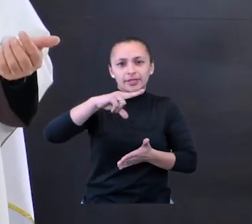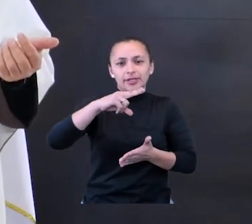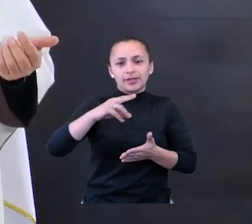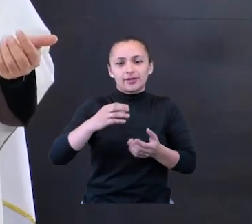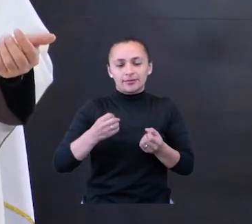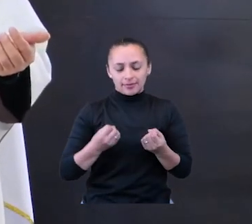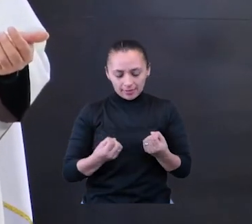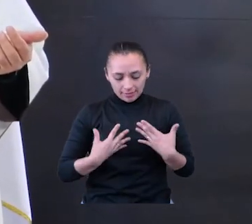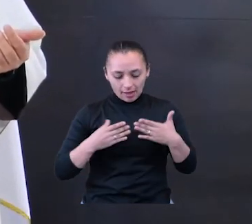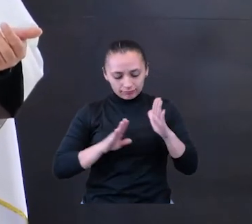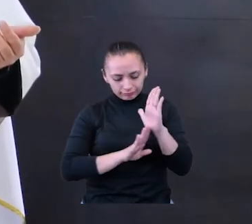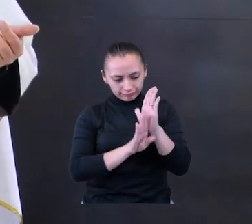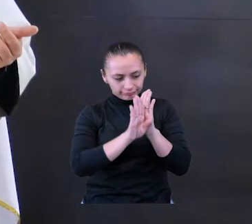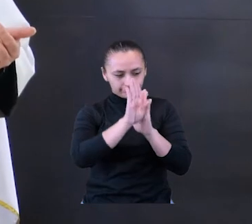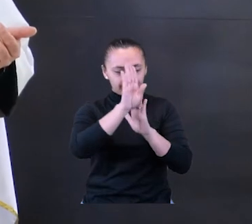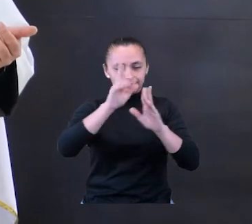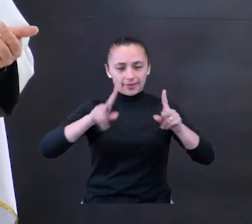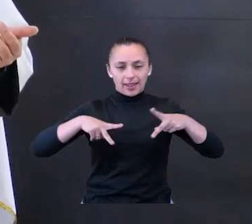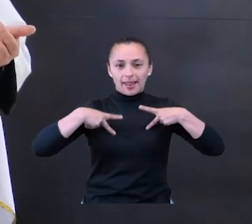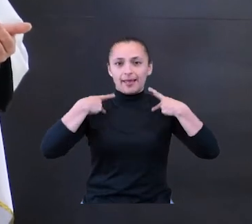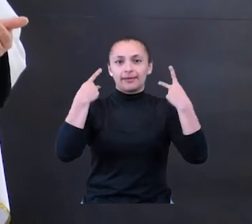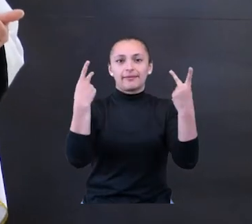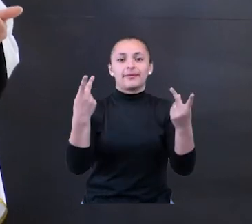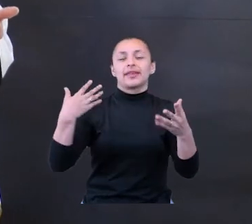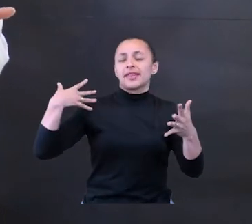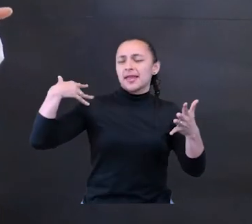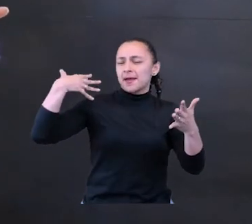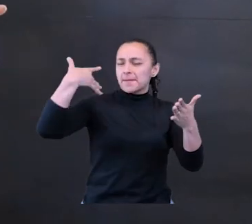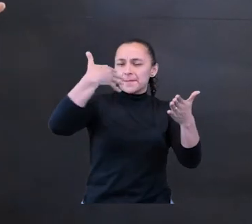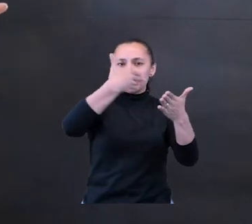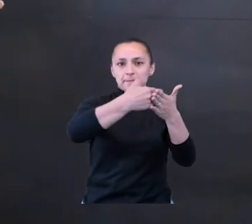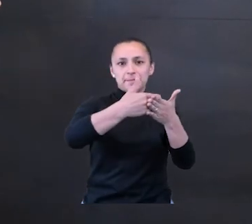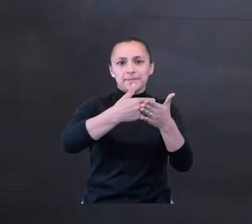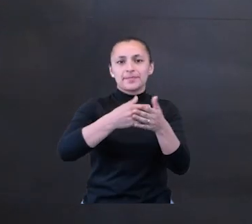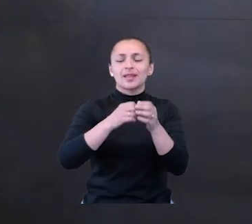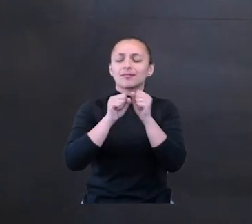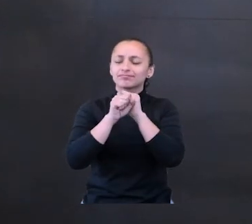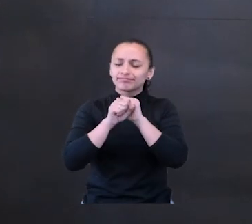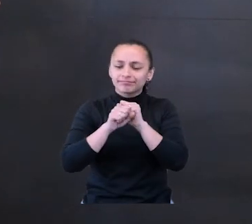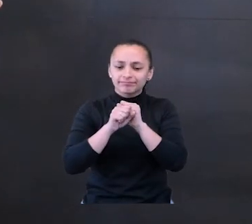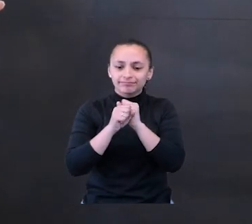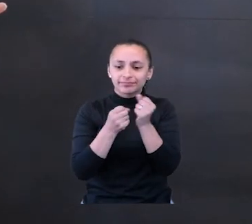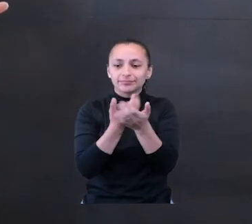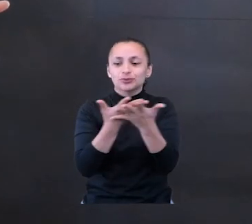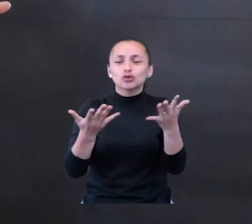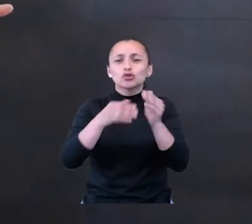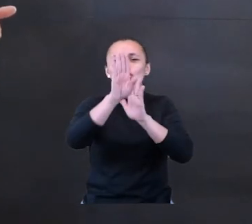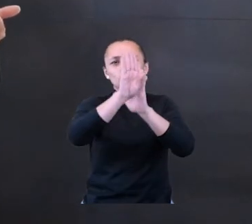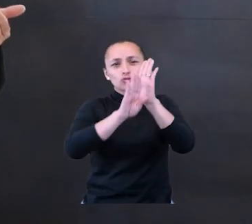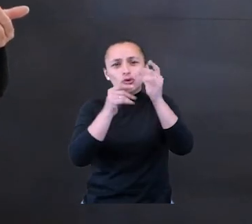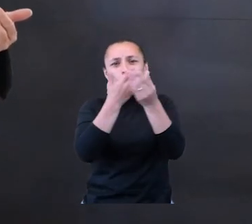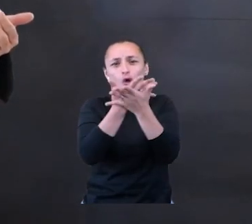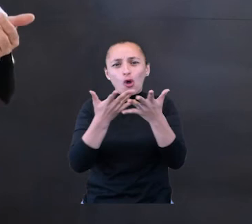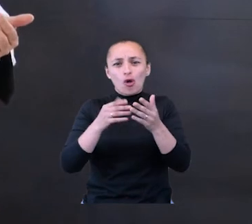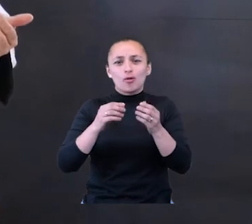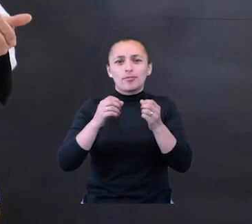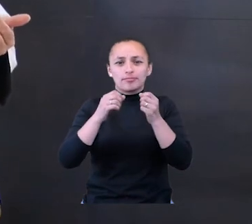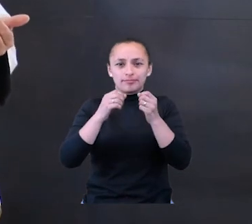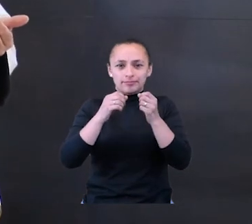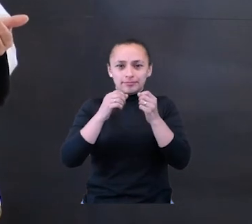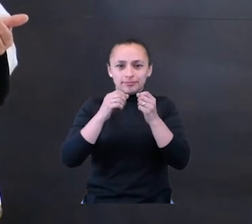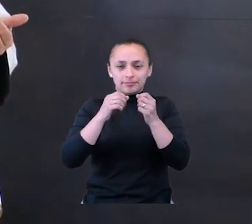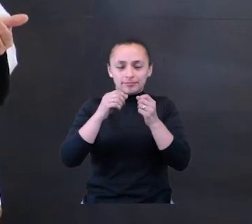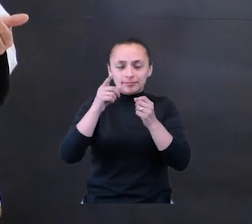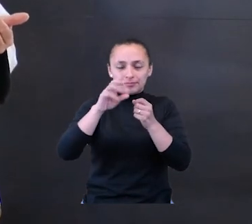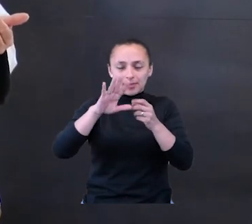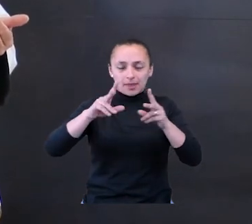renacer a la vida eterna multiplica en nosotros los frutos del sacramento pascual y fortalece